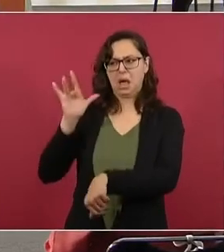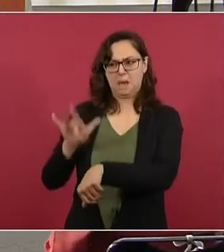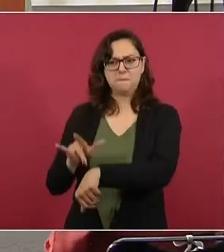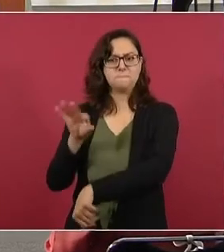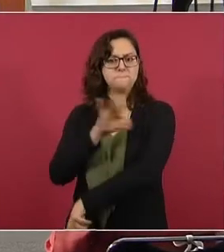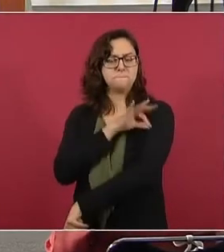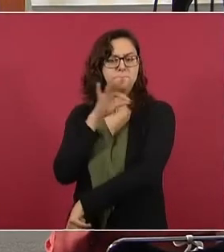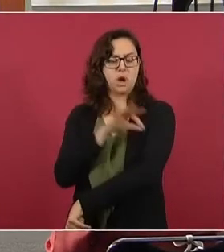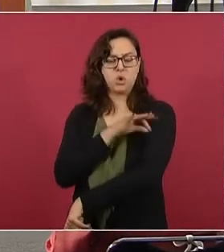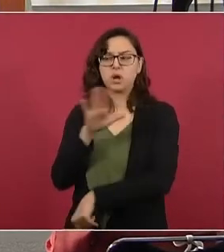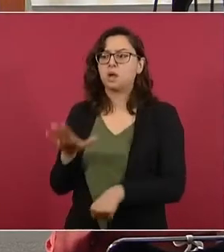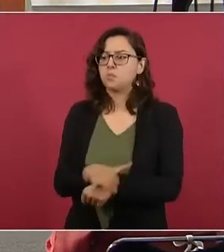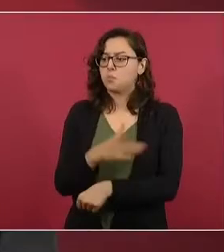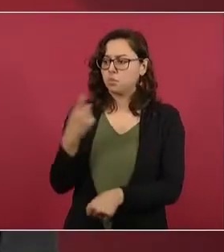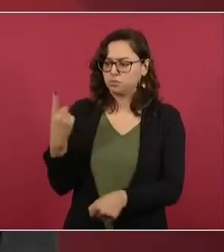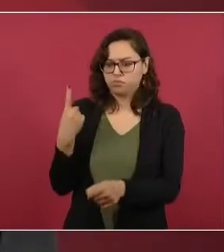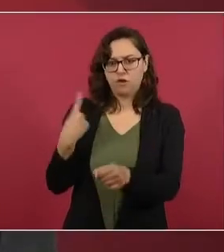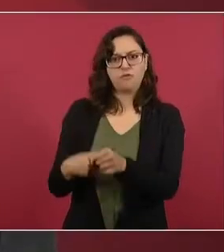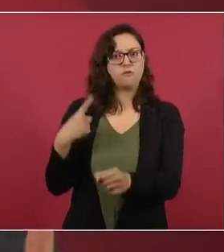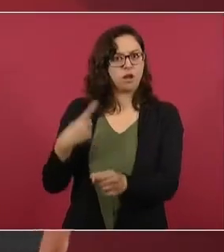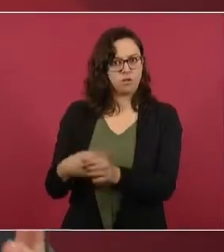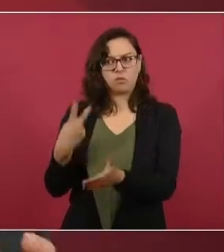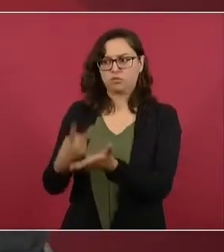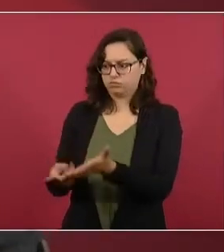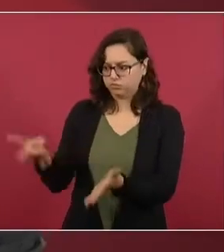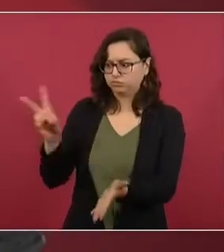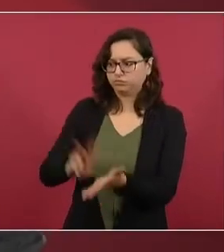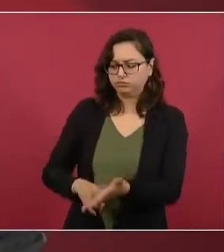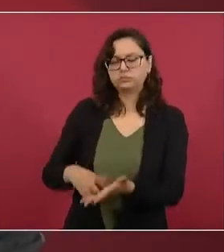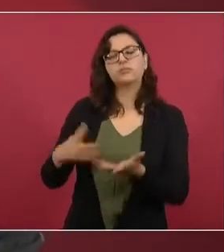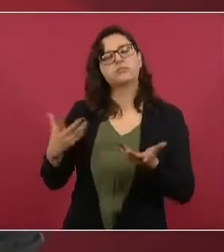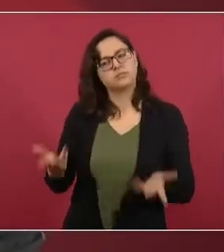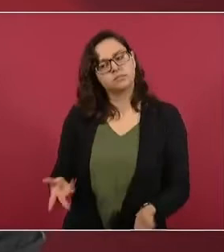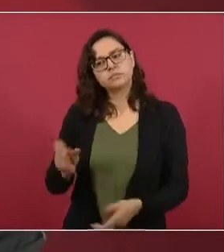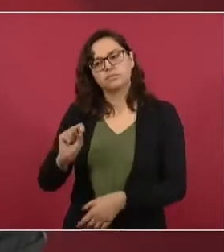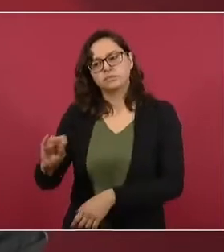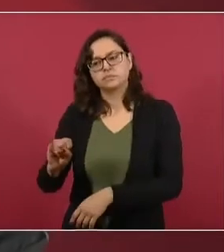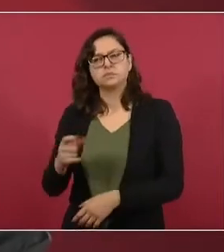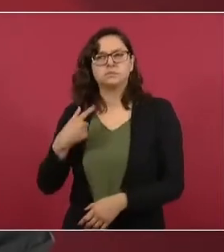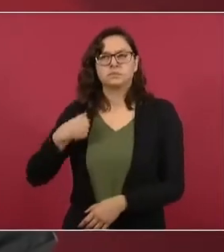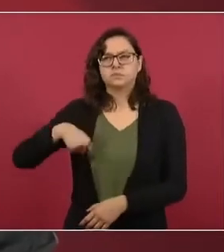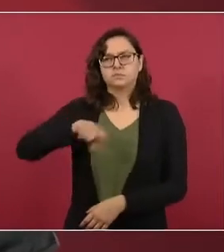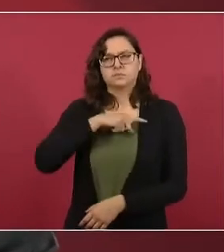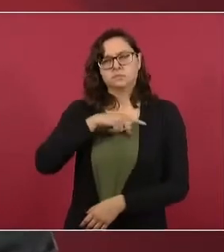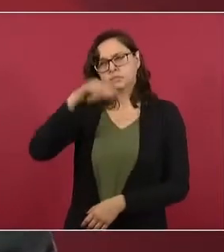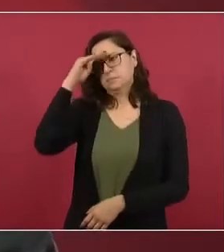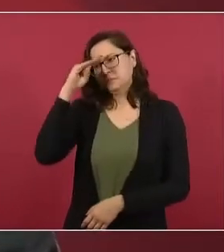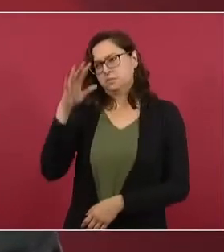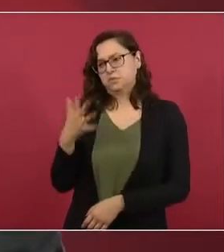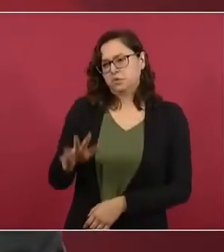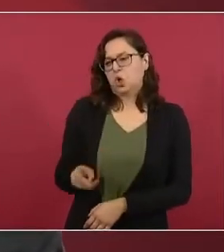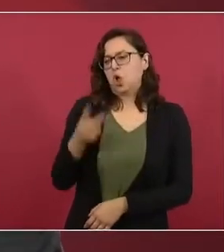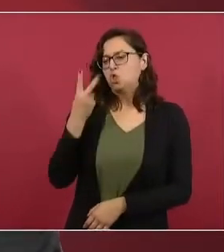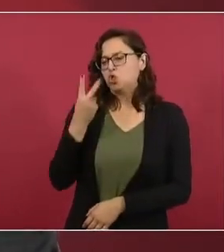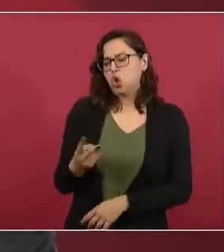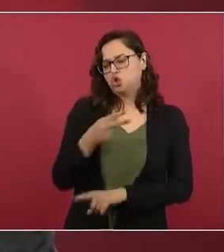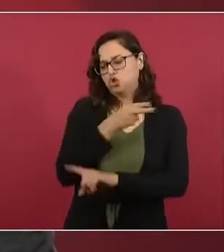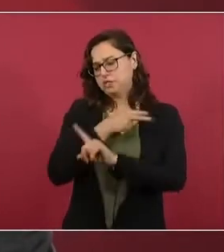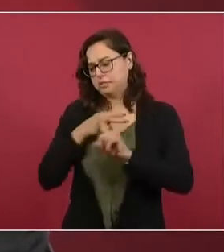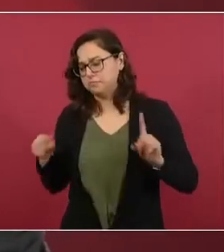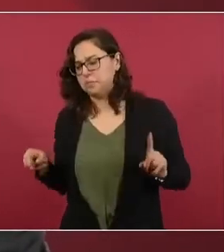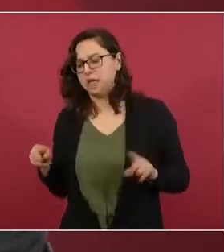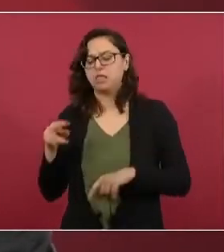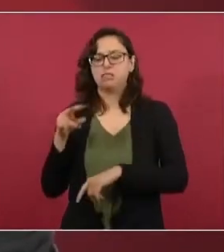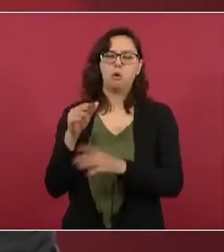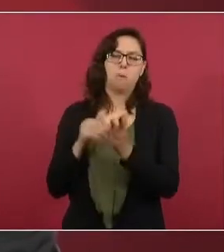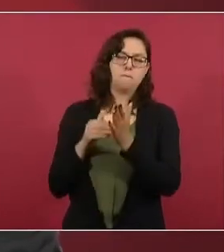acercado menos de los que deberían. Nosotros estimamos que iba a haber 2,5 millones de personas entre 12